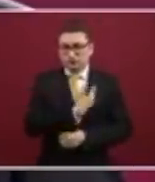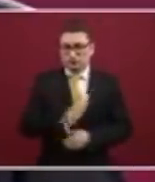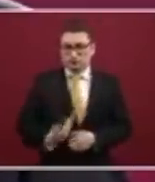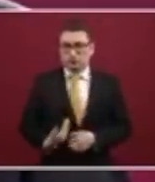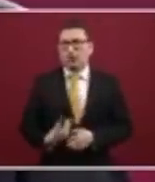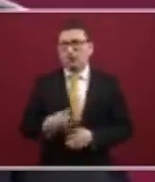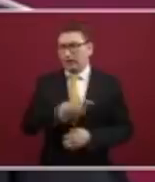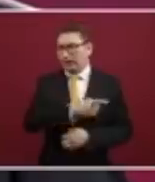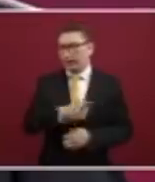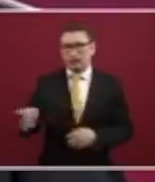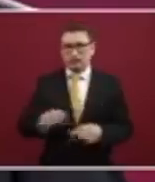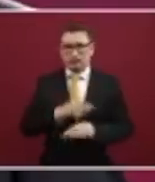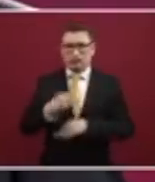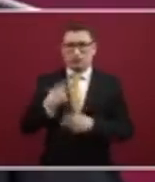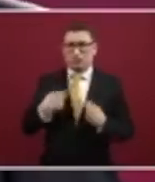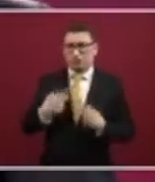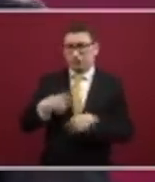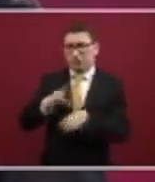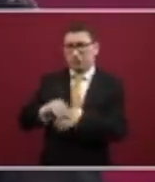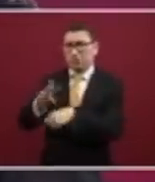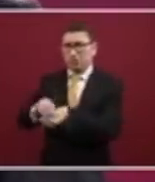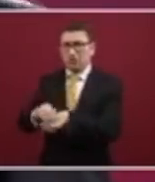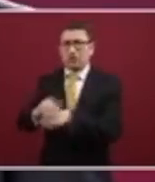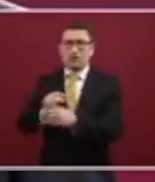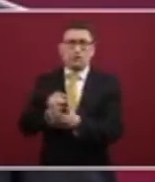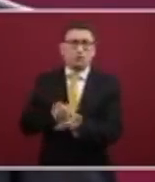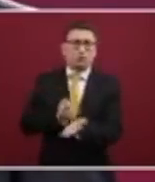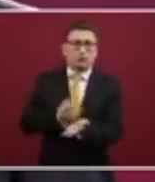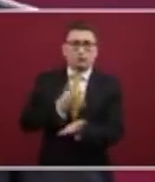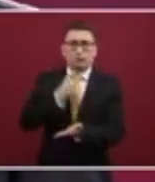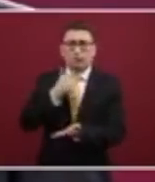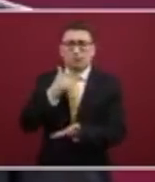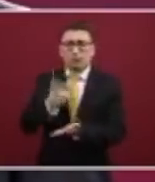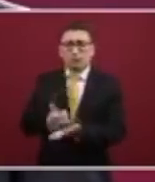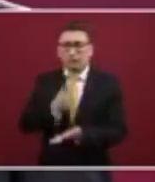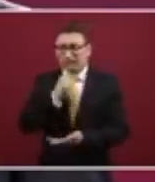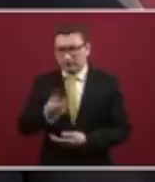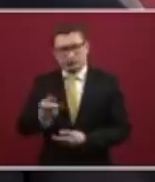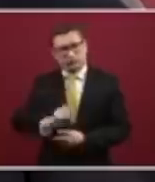no hay condonación de impuestos